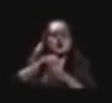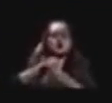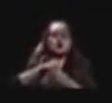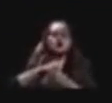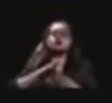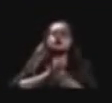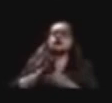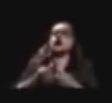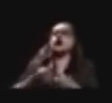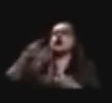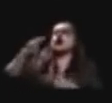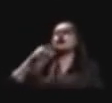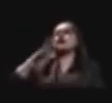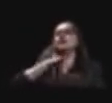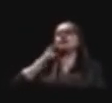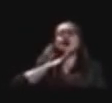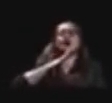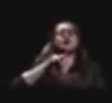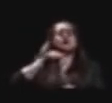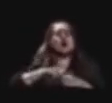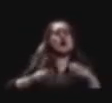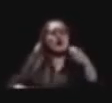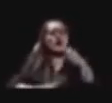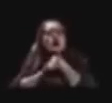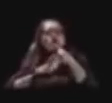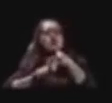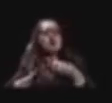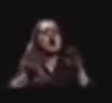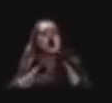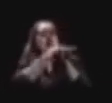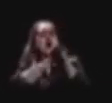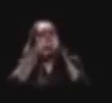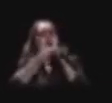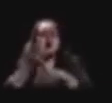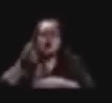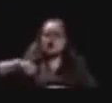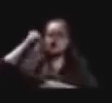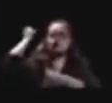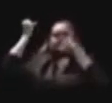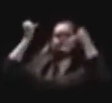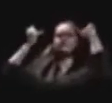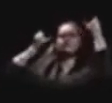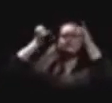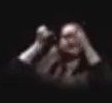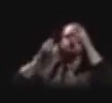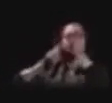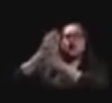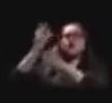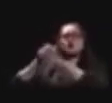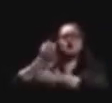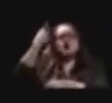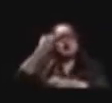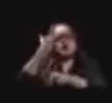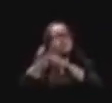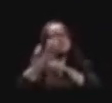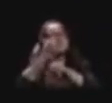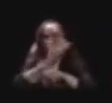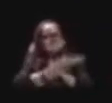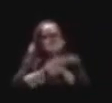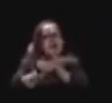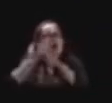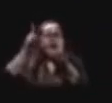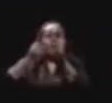cambiar la inercia en la atención de problemas a partir de soluciones creativas e innovadoras que coordine